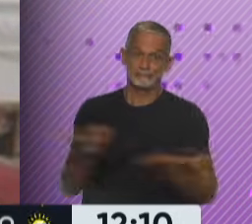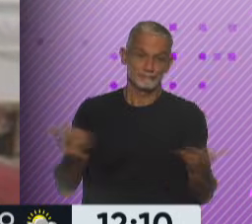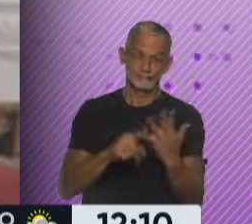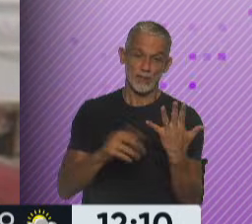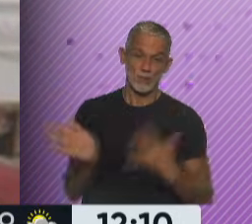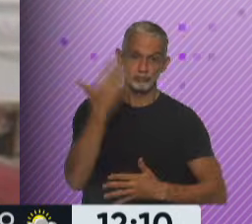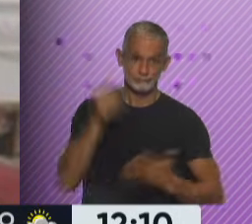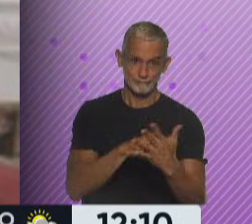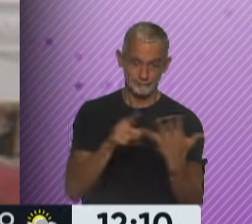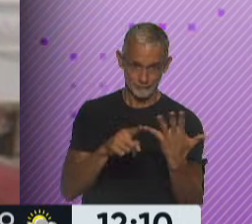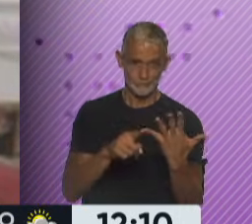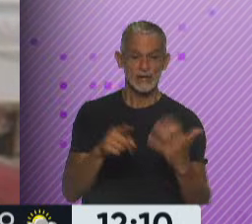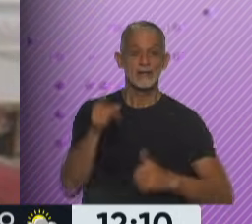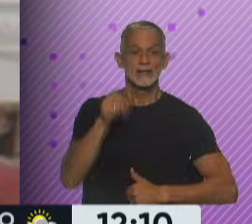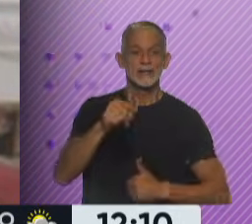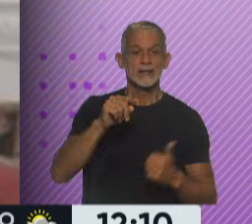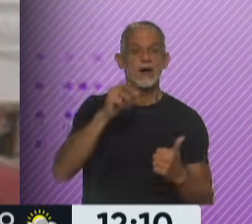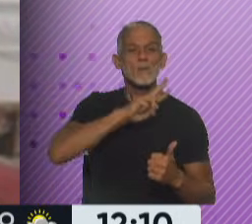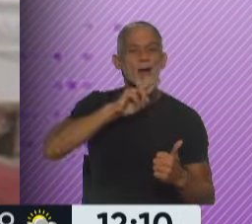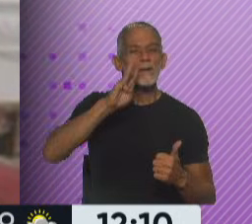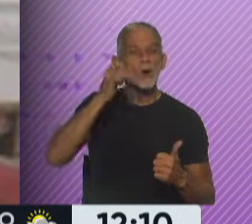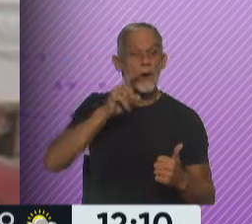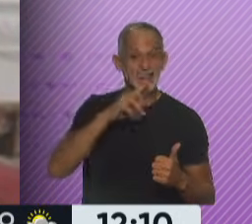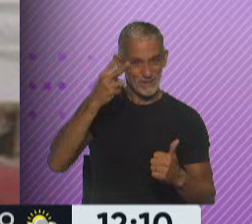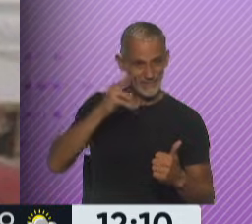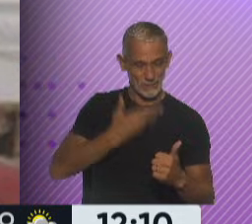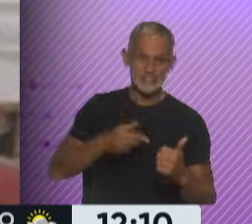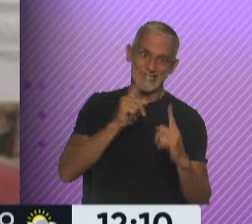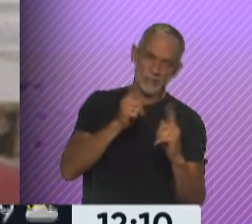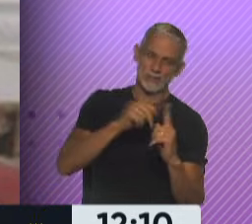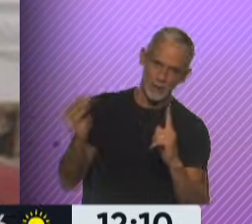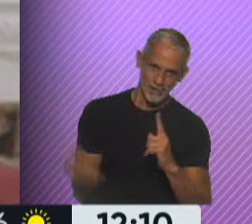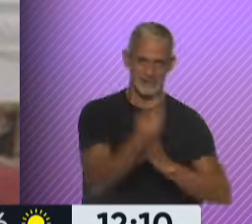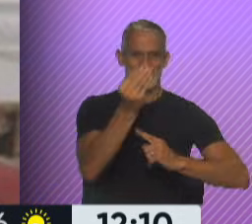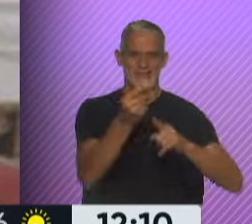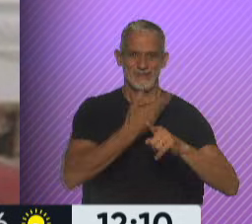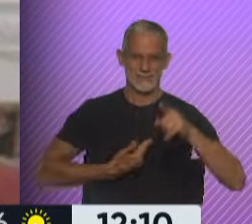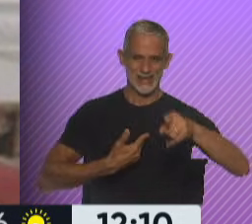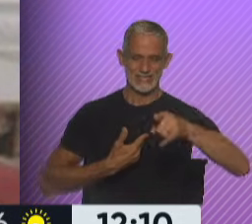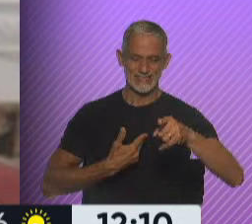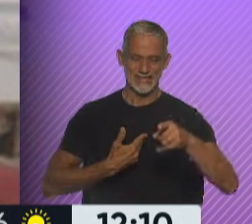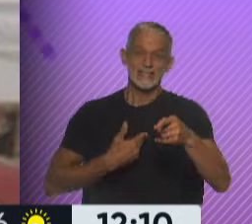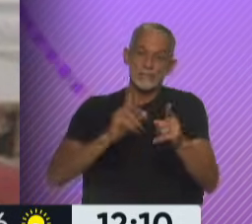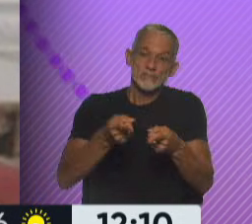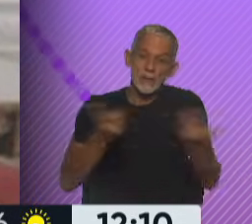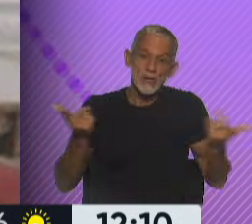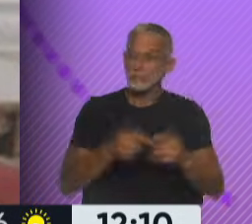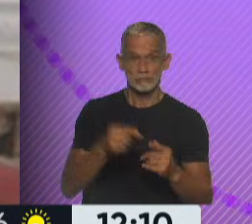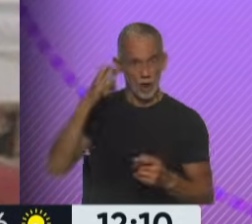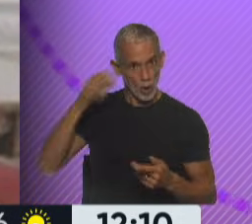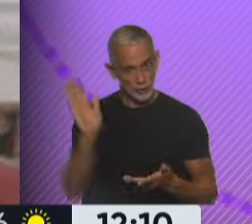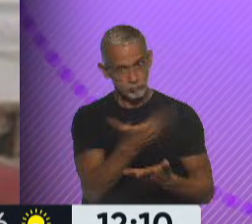moral también, y se fue. Dina Boluarte, que era la vicepresidenta, por eso es quien lo sucedió a Castillo, también fue destituida el